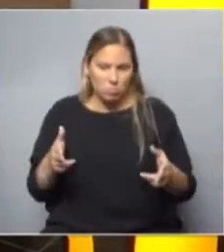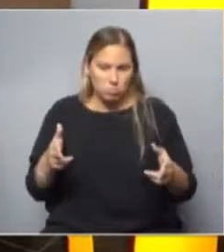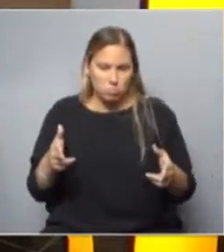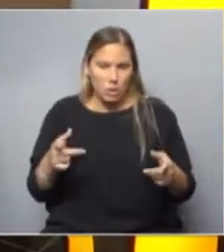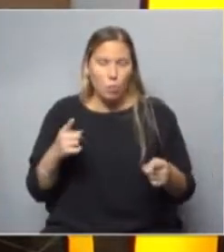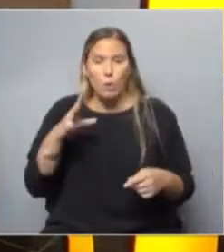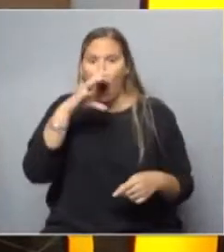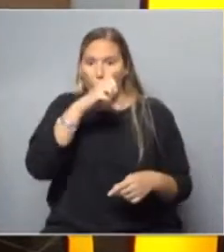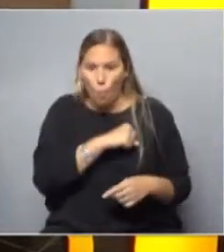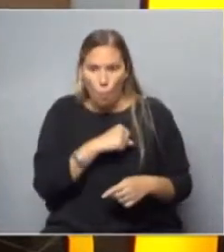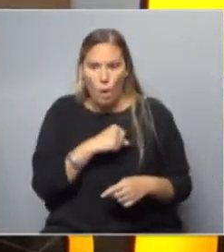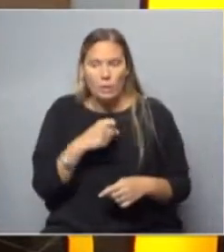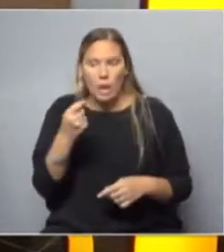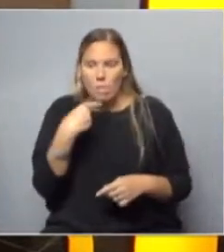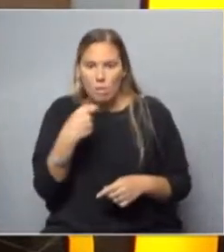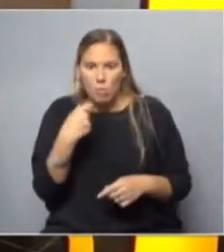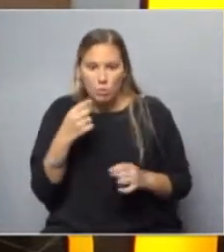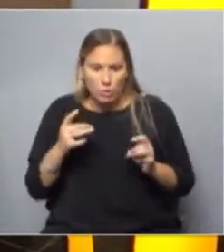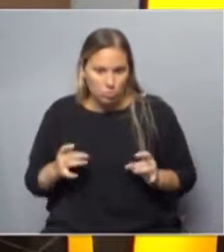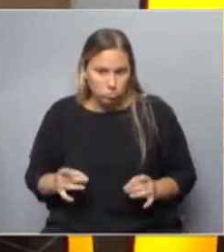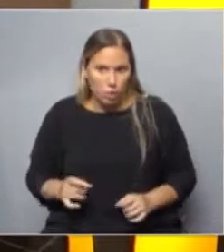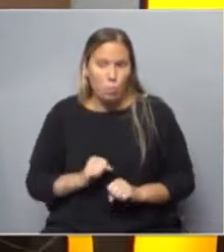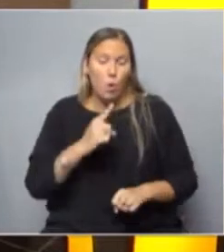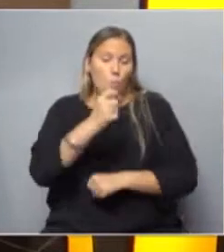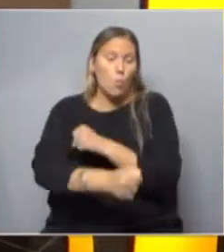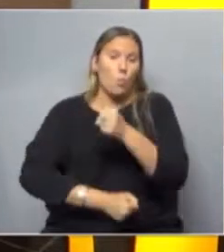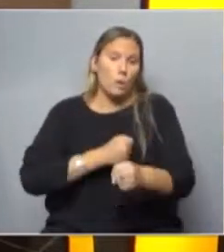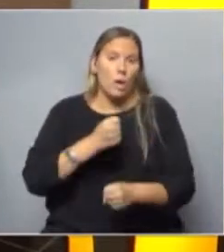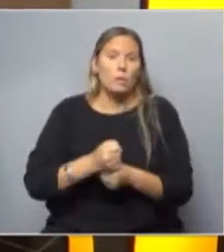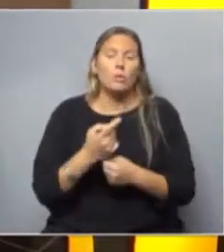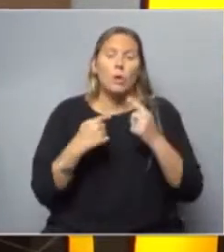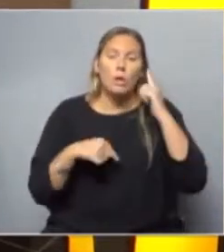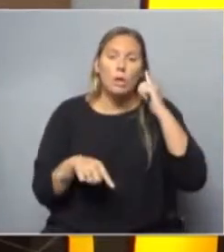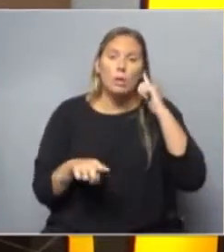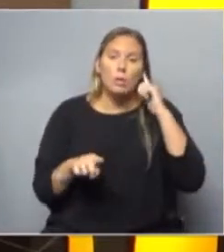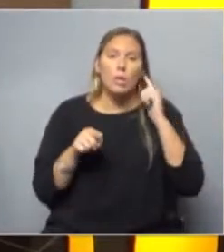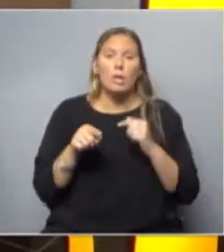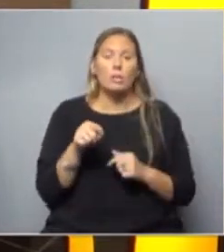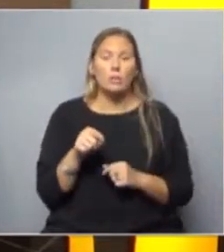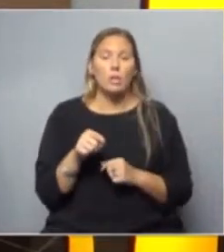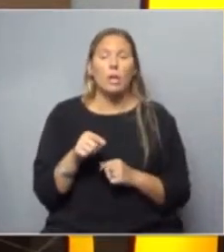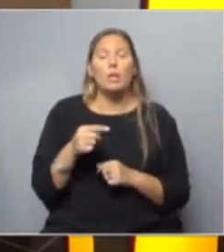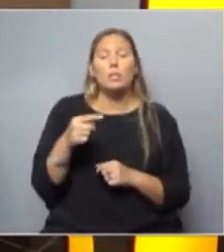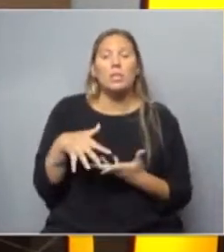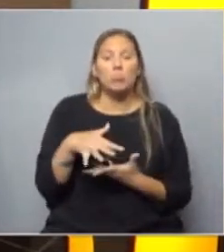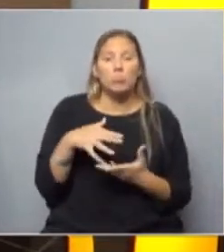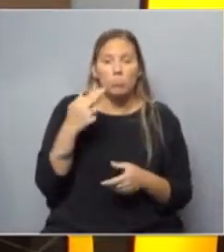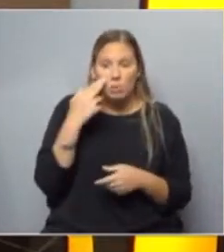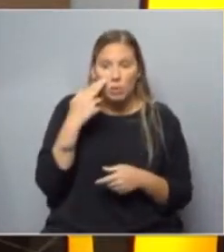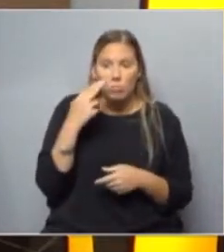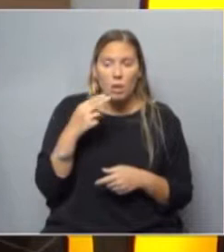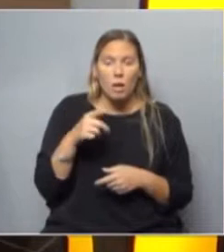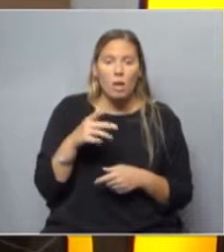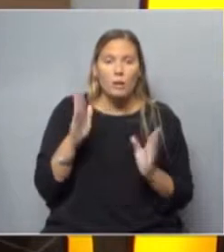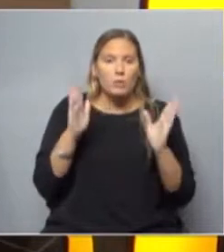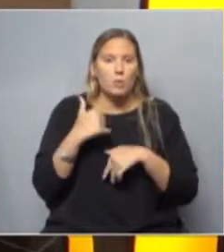son resistentes a los antibióticos puede demorar hasta 1 año. Entonces, eso ha hecho que no se ha